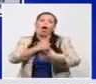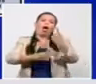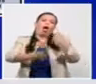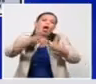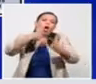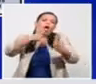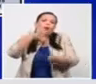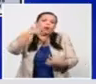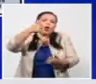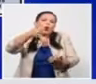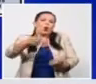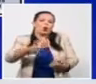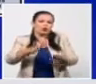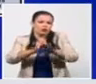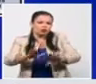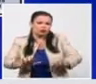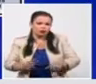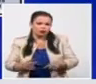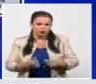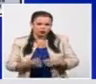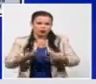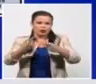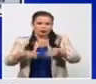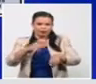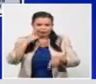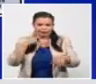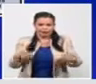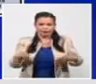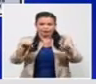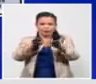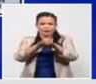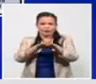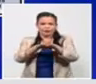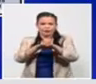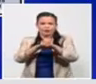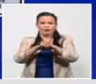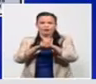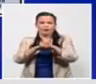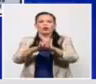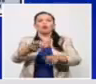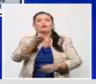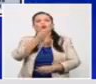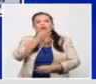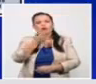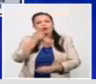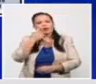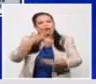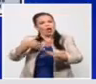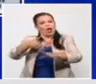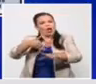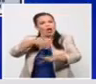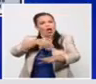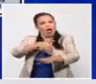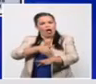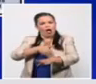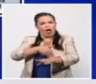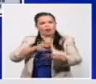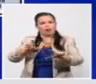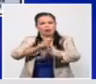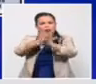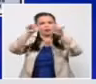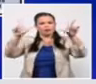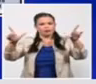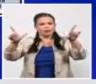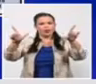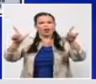en correspondencia con que también, como pudiéramos ver ahorita en el mapa, en el gráfico y en